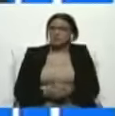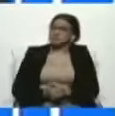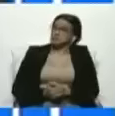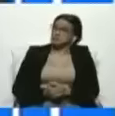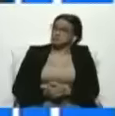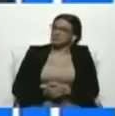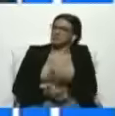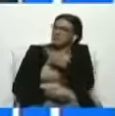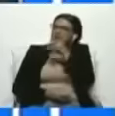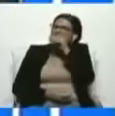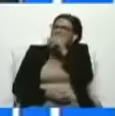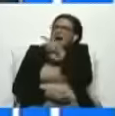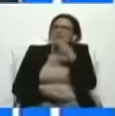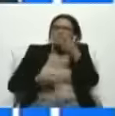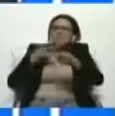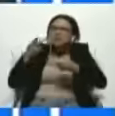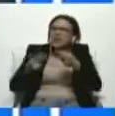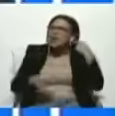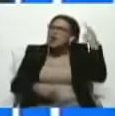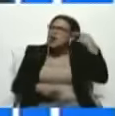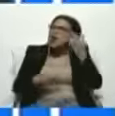¿De qué me está hablando este señor?